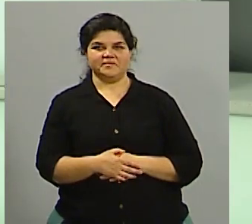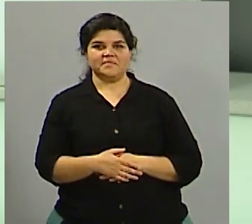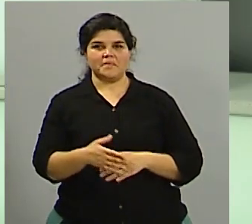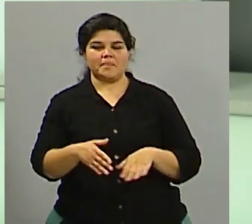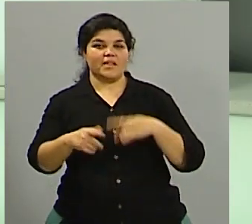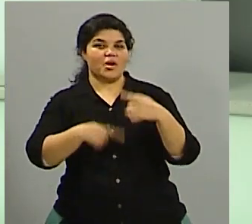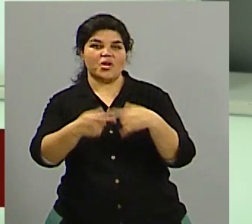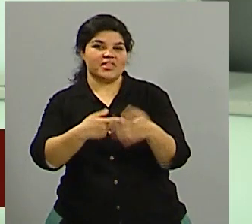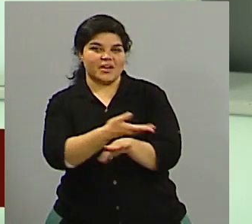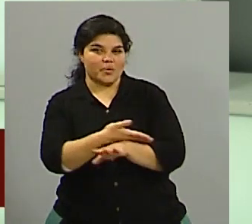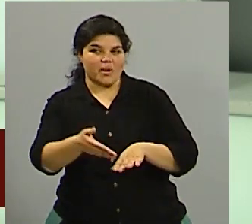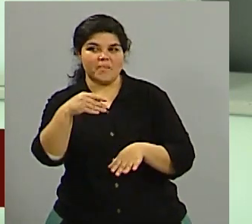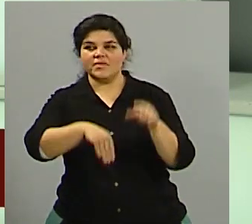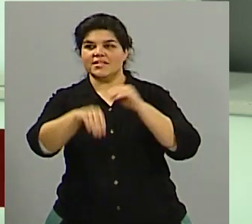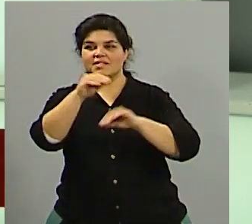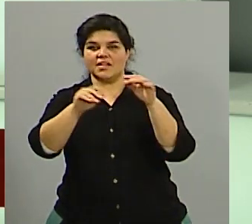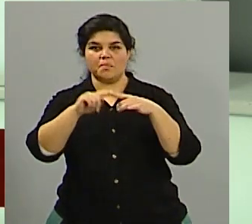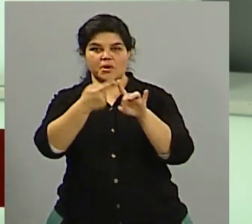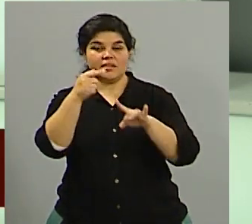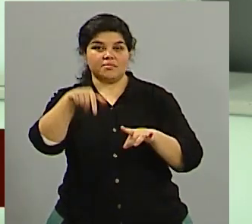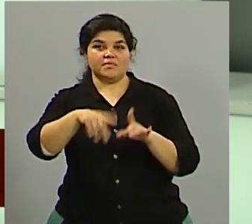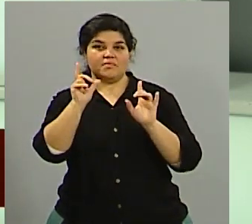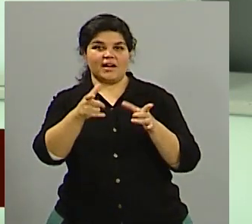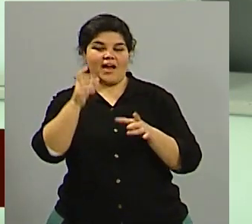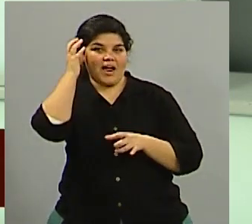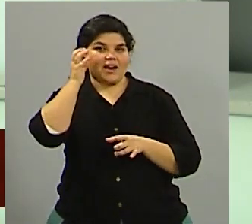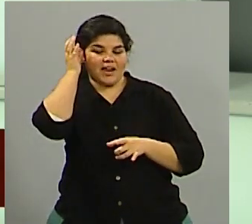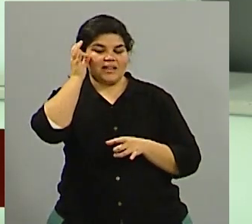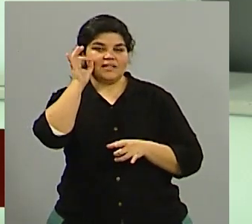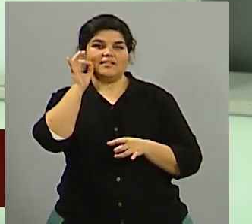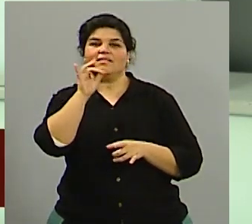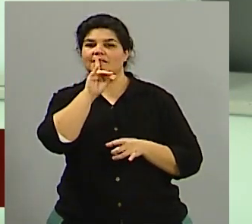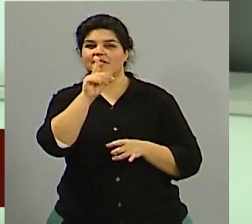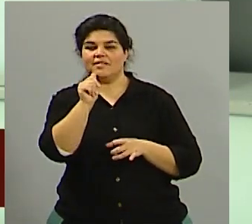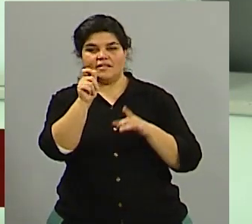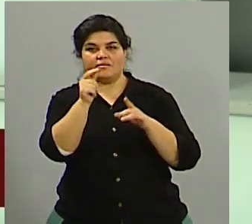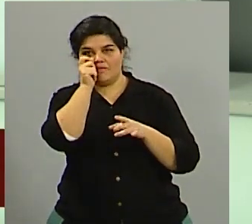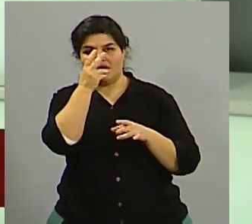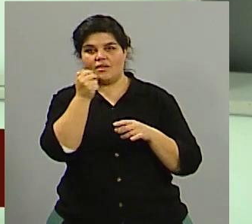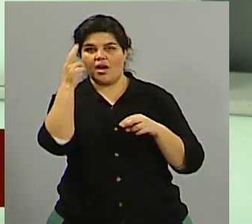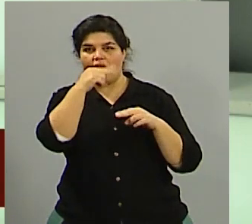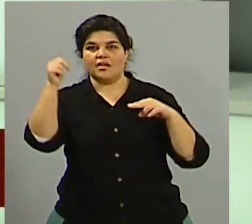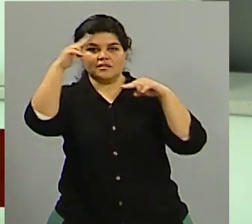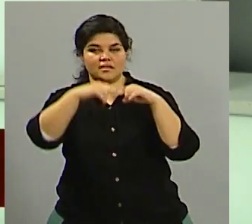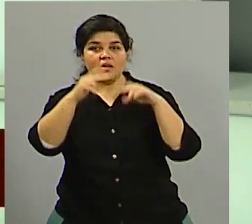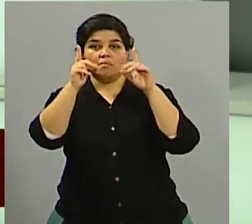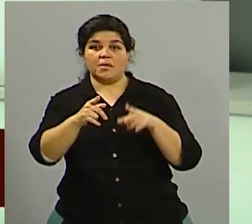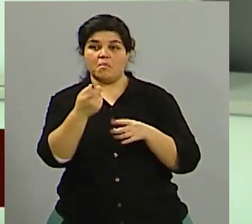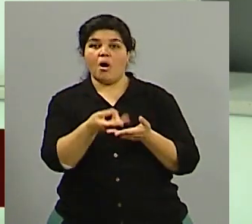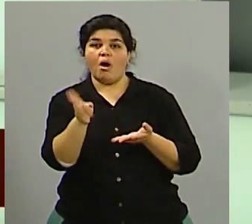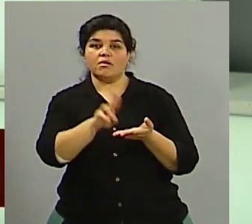Bueno, seguimos aquí en Chat Político. Estamos en el 30 de la TDA, 22 de Supercanal HD. Recuerden, nos pueden volver a ver en